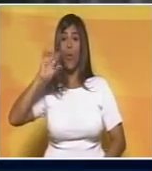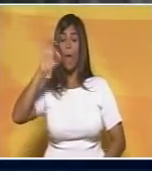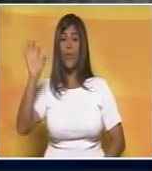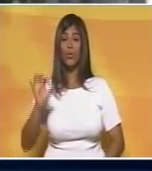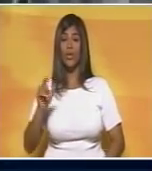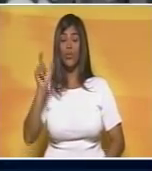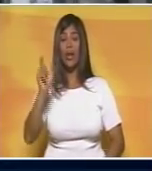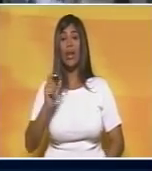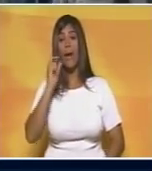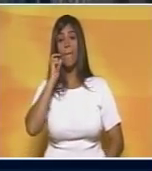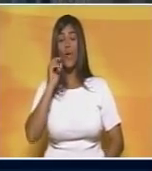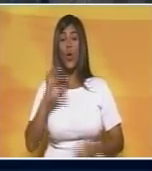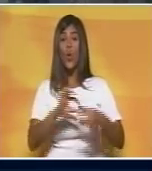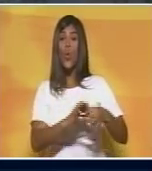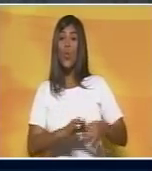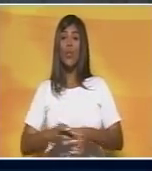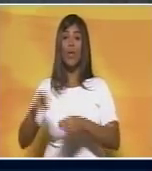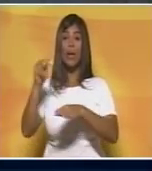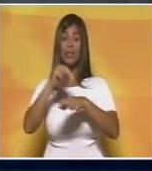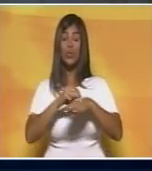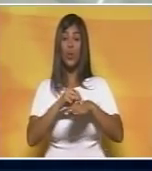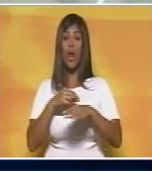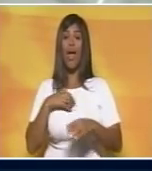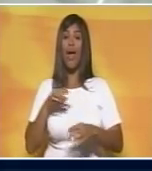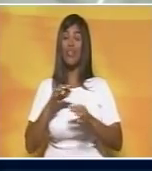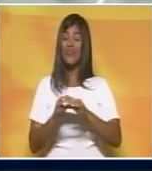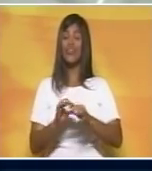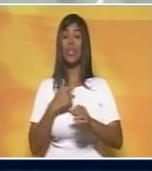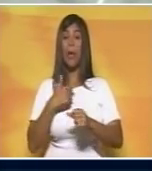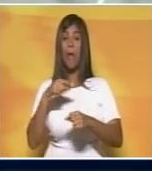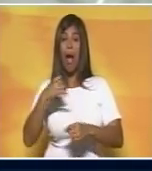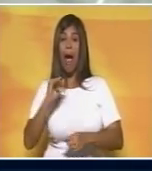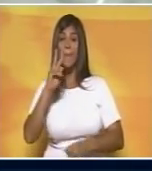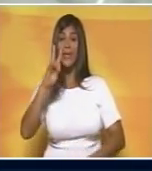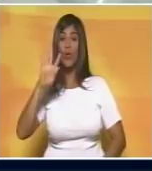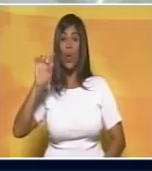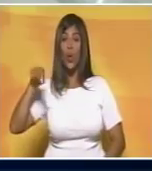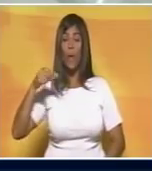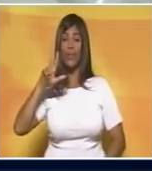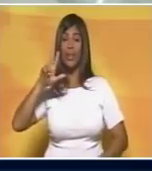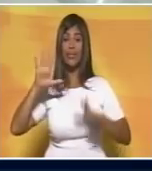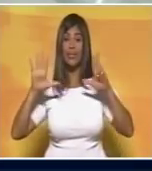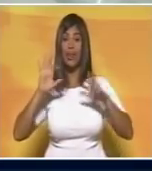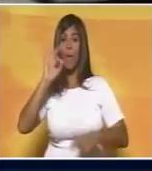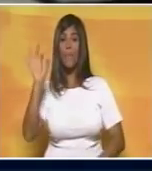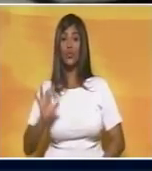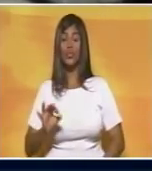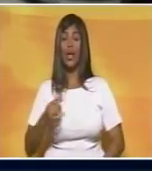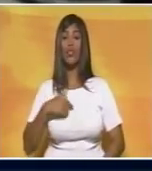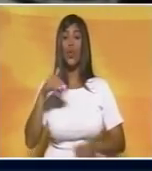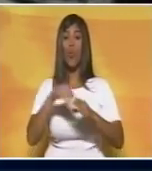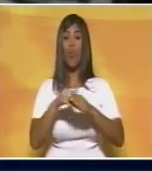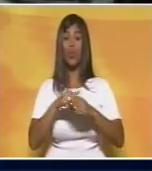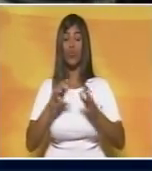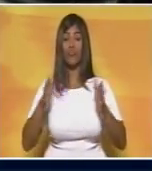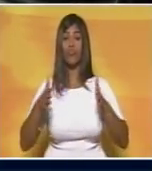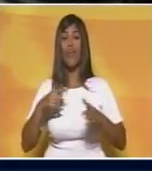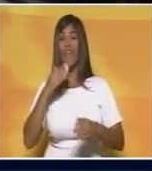del partido Unidad Nacional de la Esperanza obtiene 24,37% de los votos frente